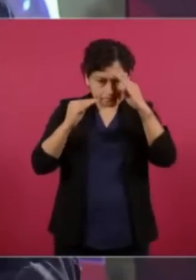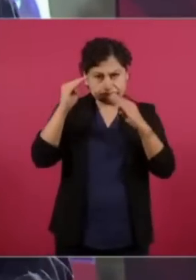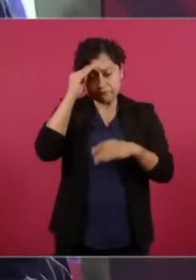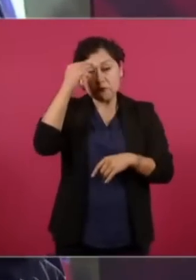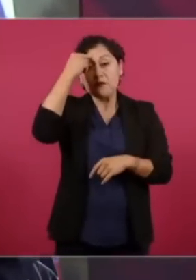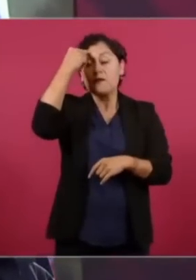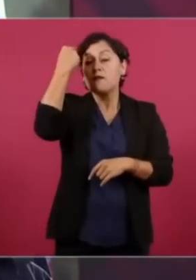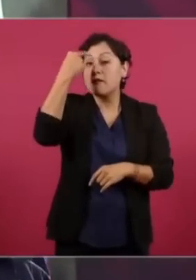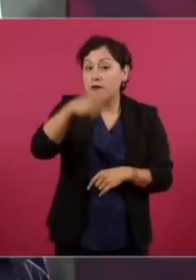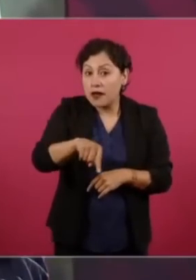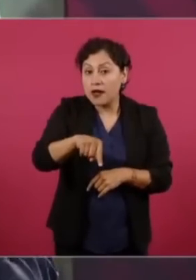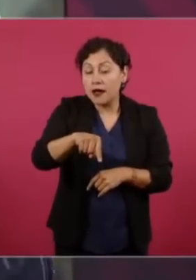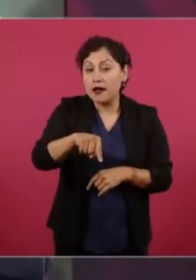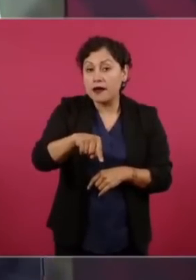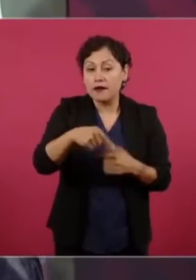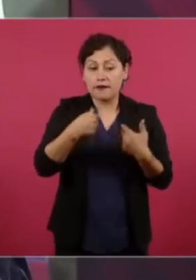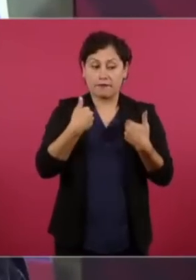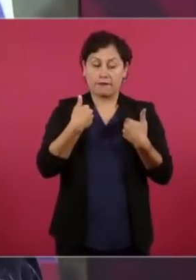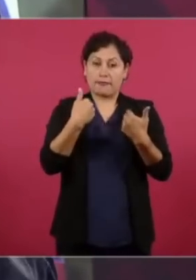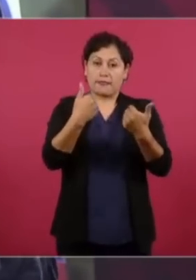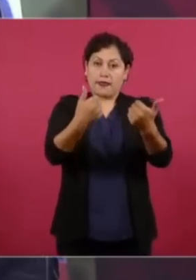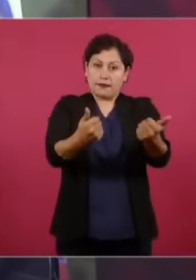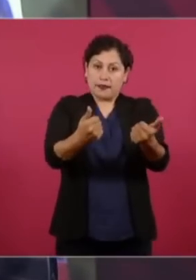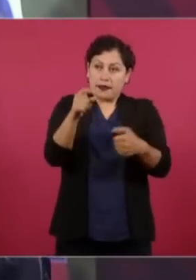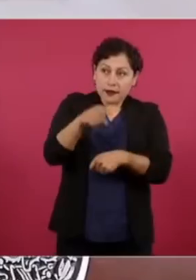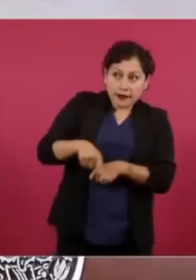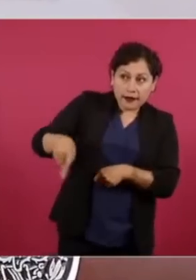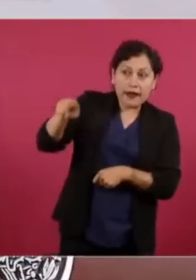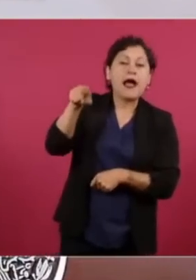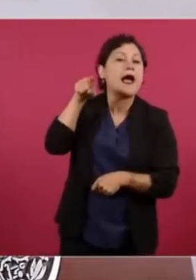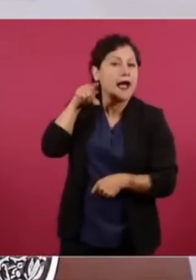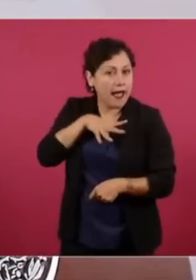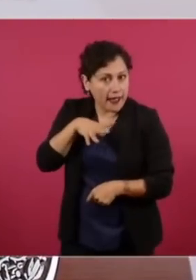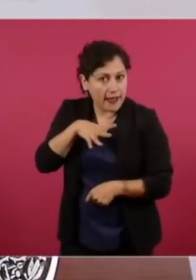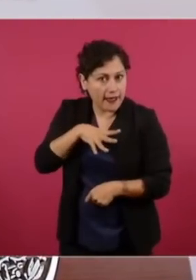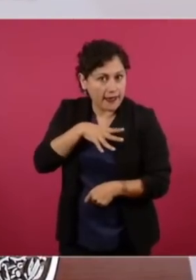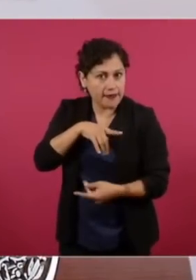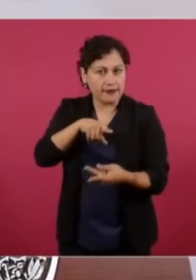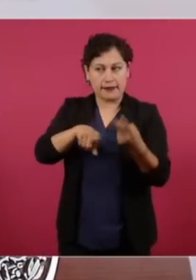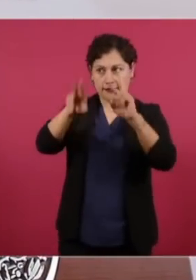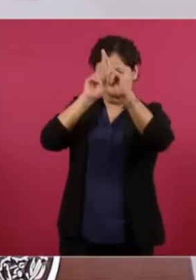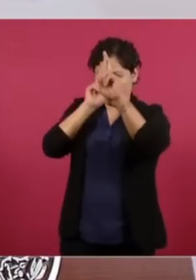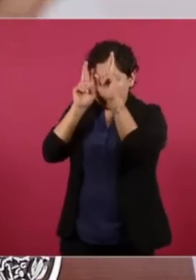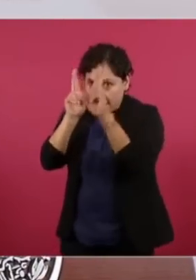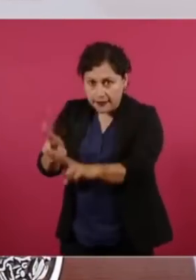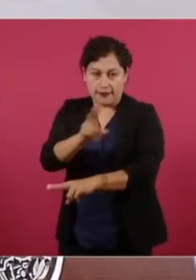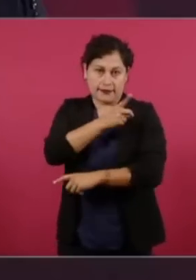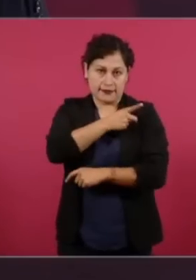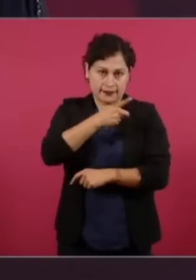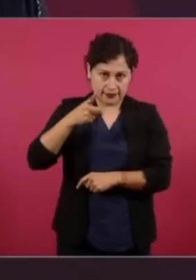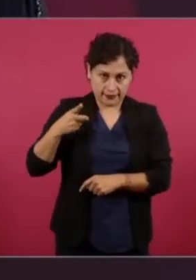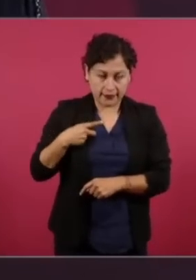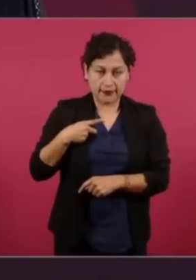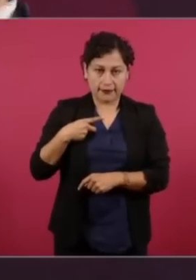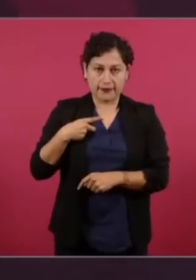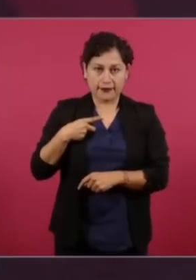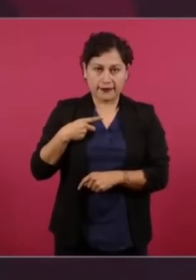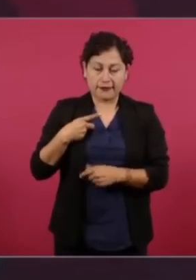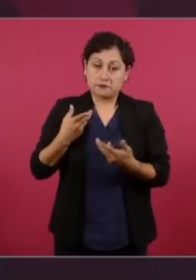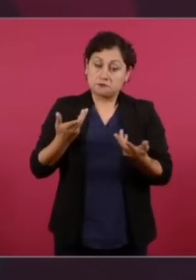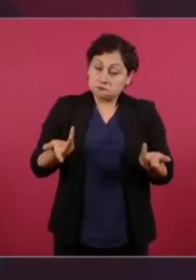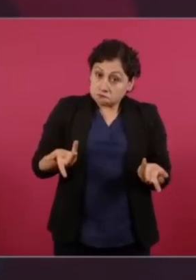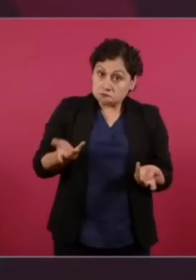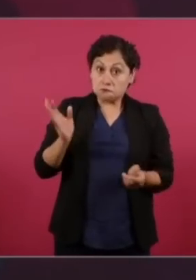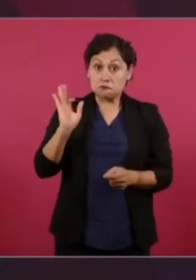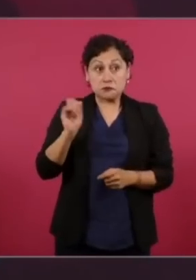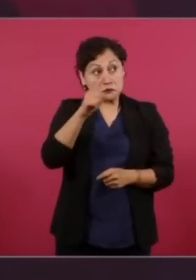políticamente y además muy, pero muy nutrido en información del